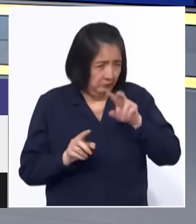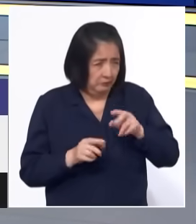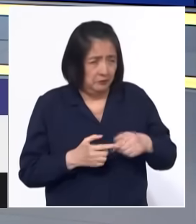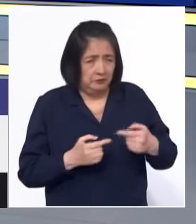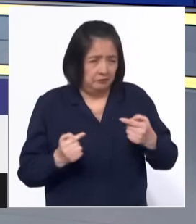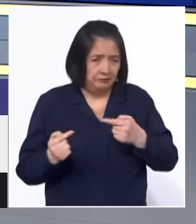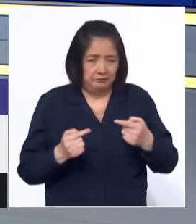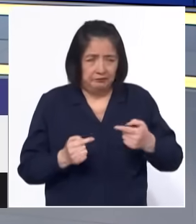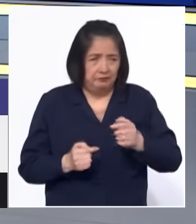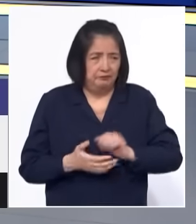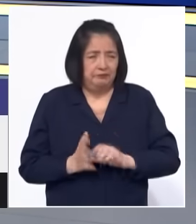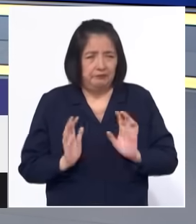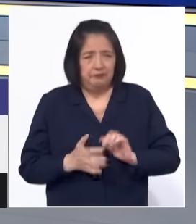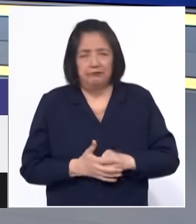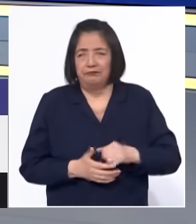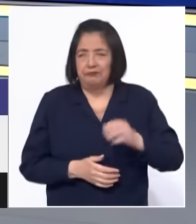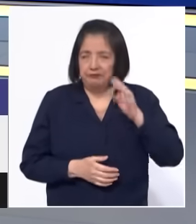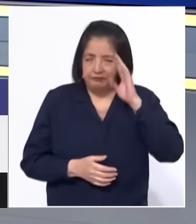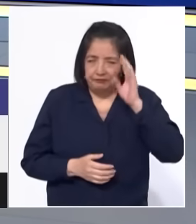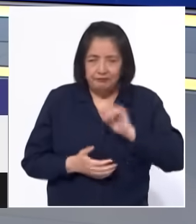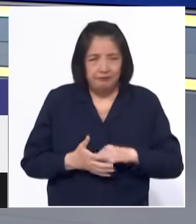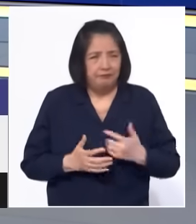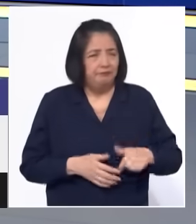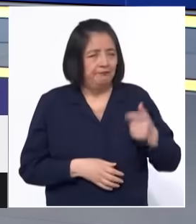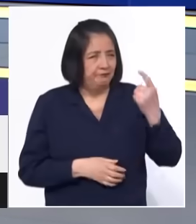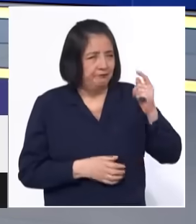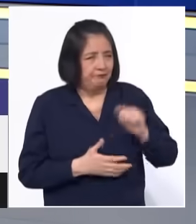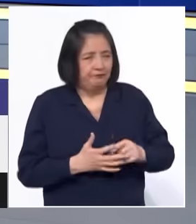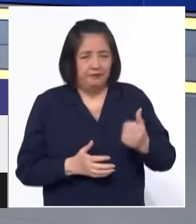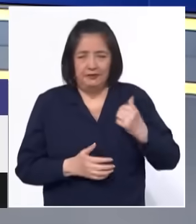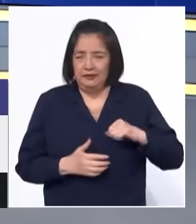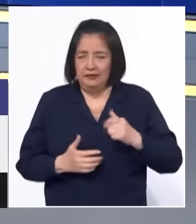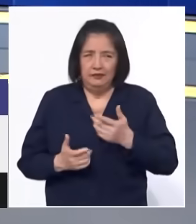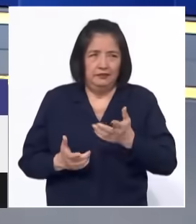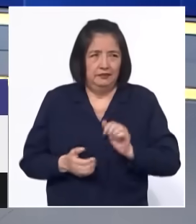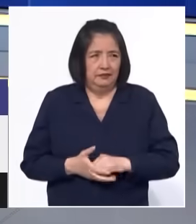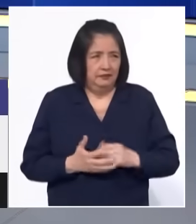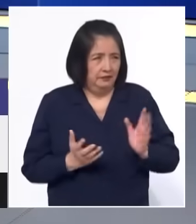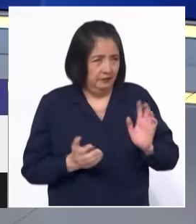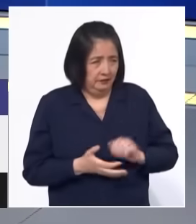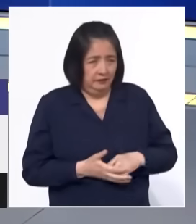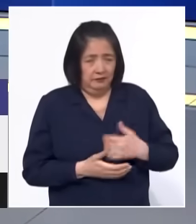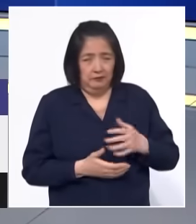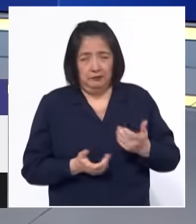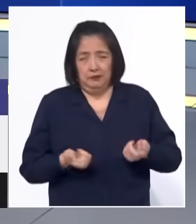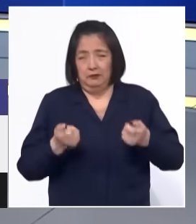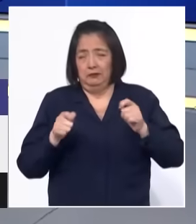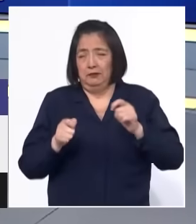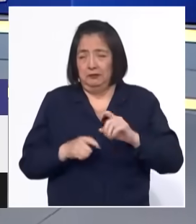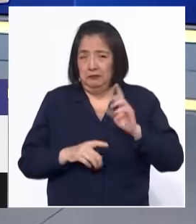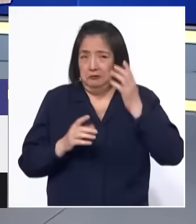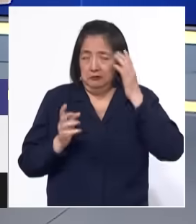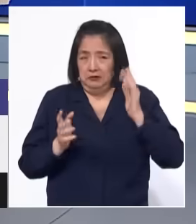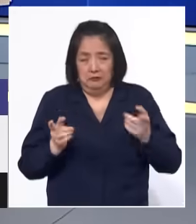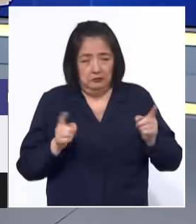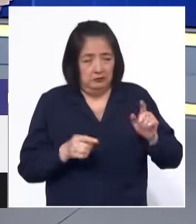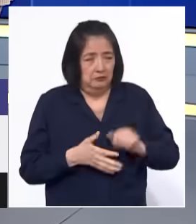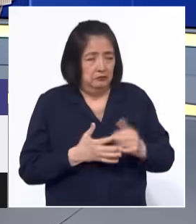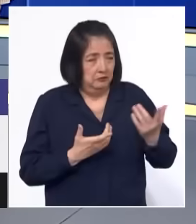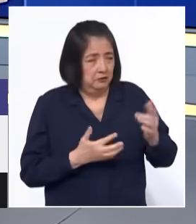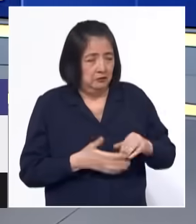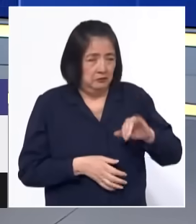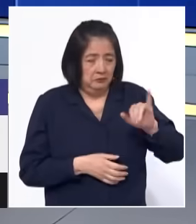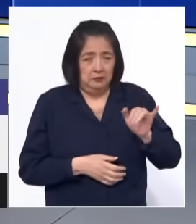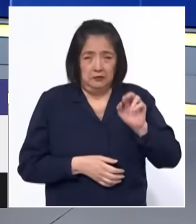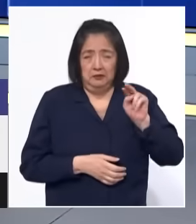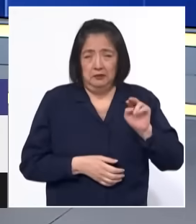enfrentamientos particulares entre los jefes policiales, de Trujillo, con el alcalde, que finalmente va a ser suspendido algún día, no sabemos cuándo, estamos esperando que el Jurado